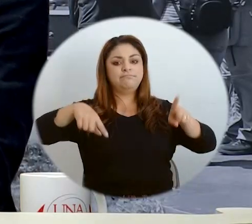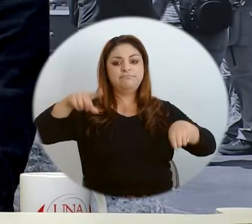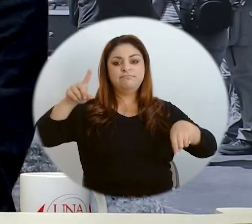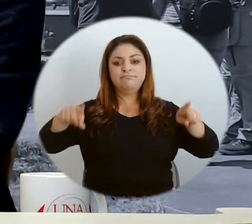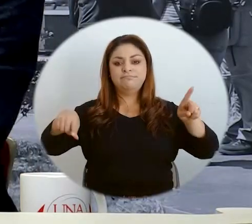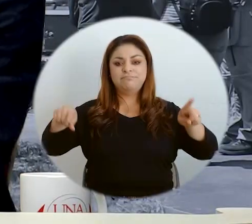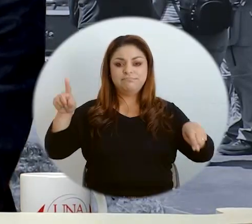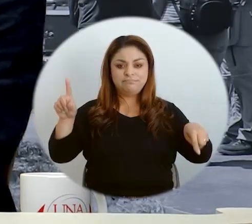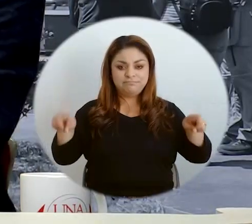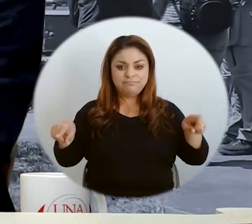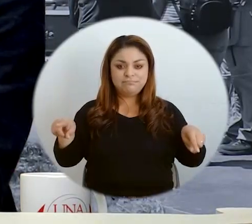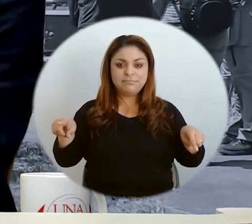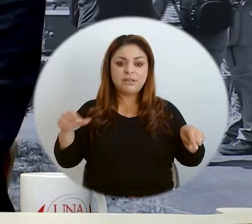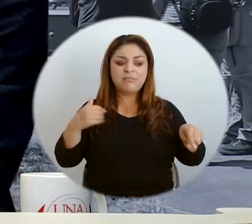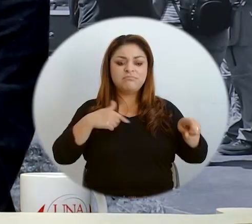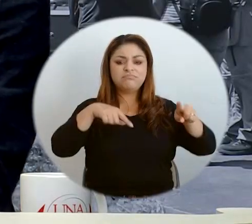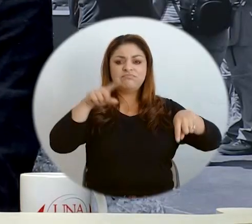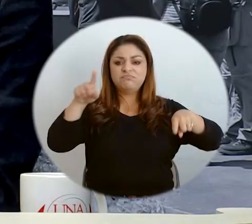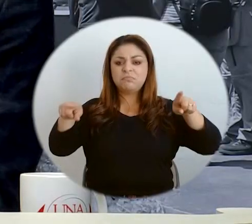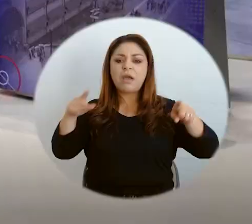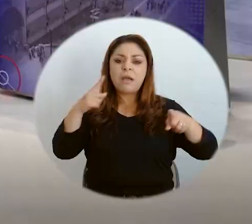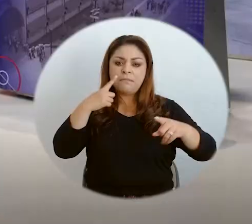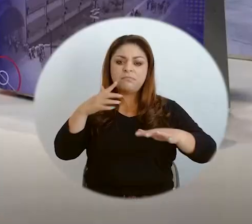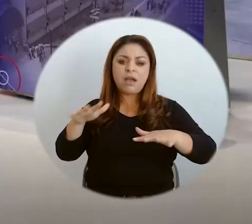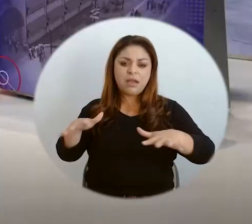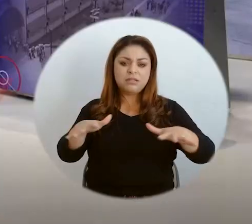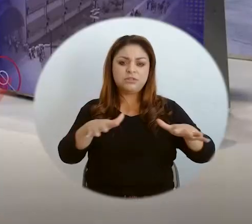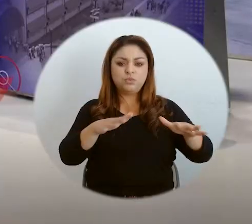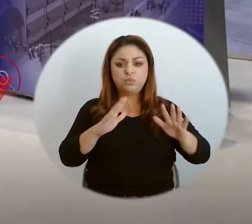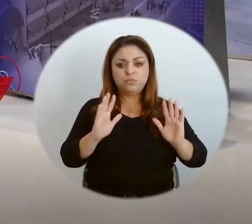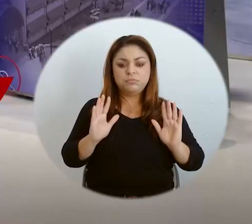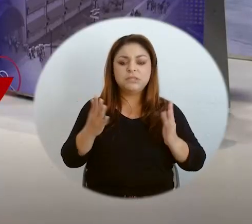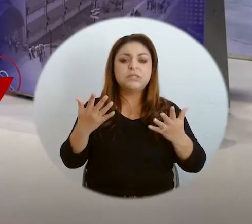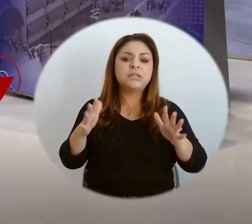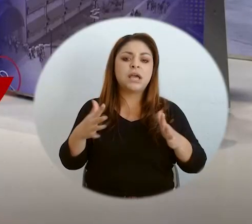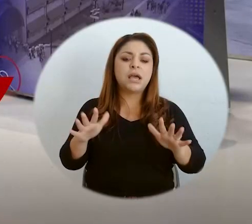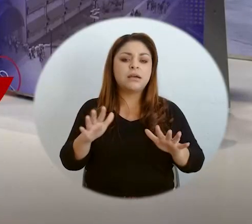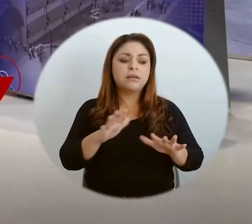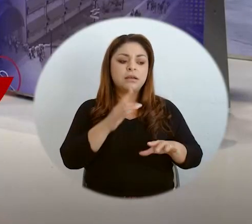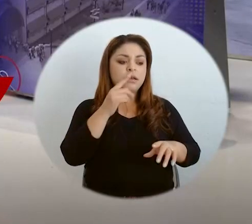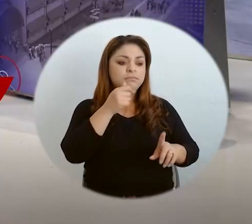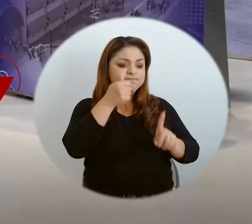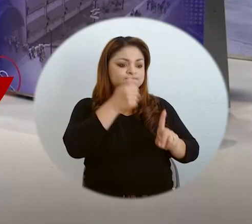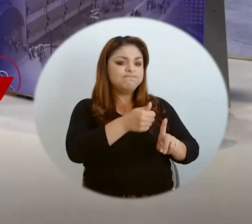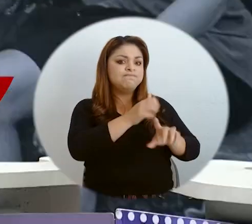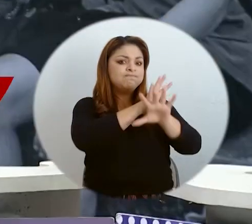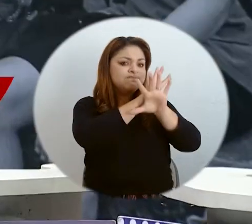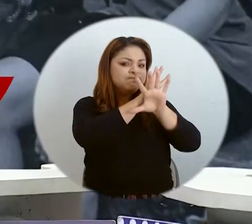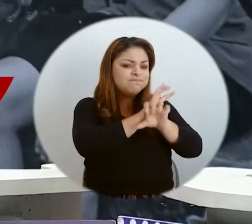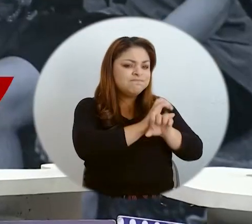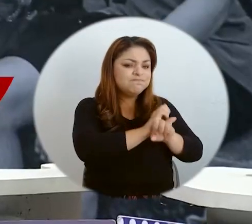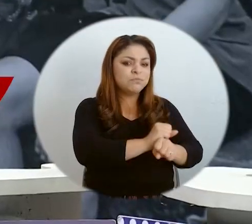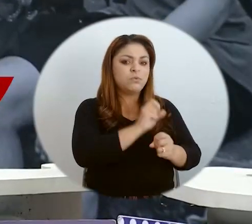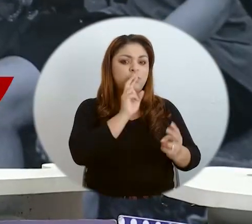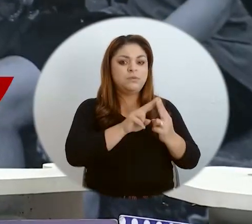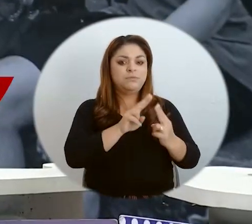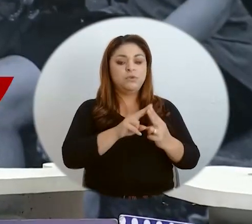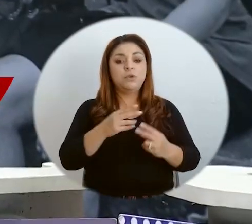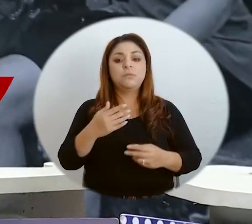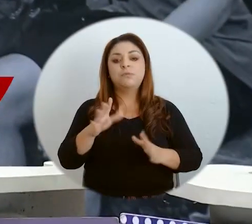remite a algo similar. Algo que ya conocíamos, digamos, quienes venimos del siglo